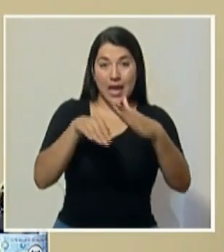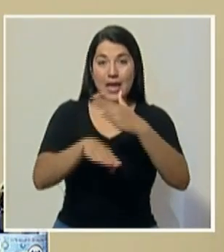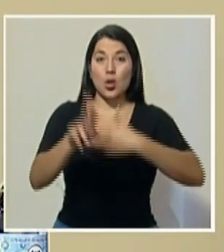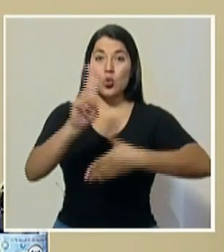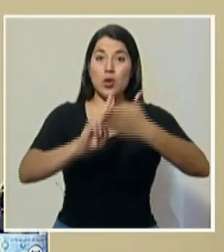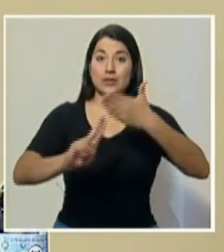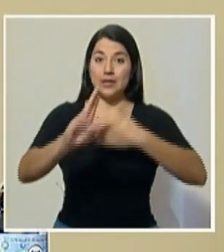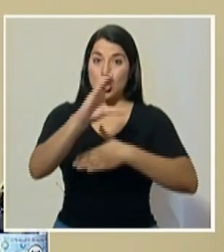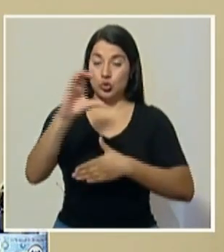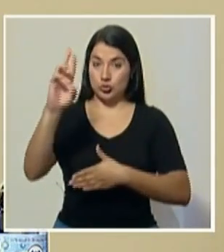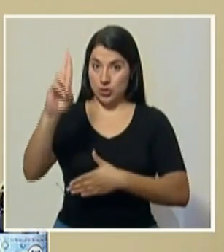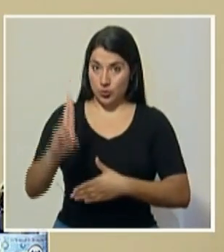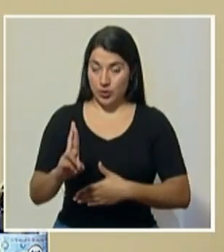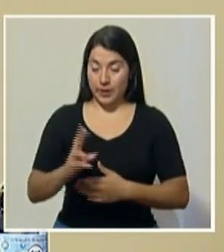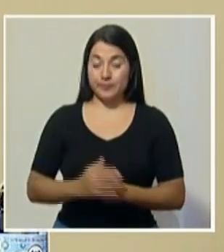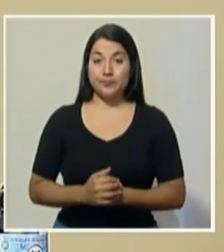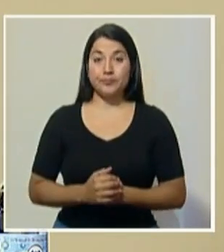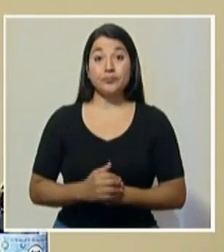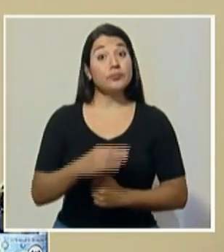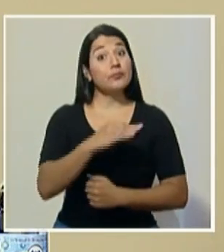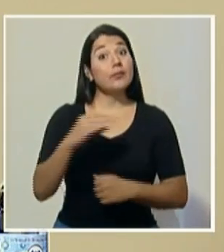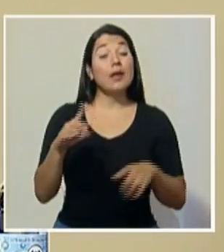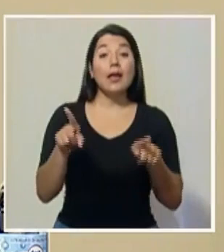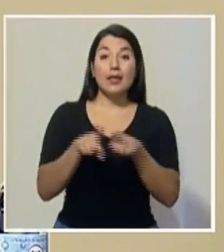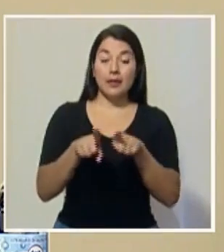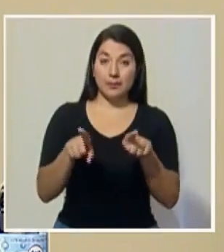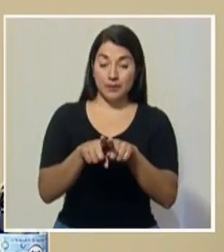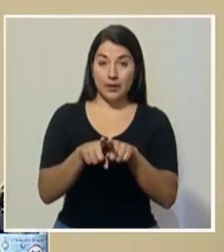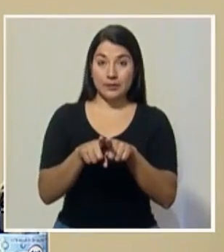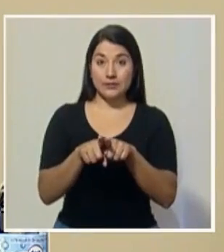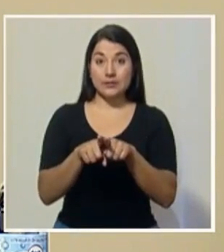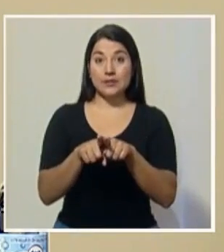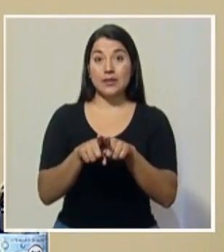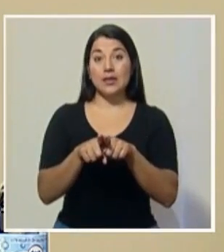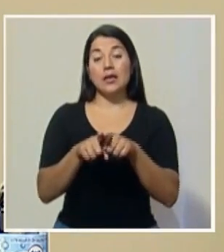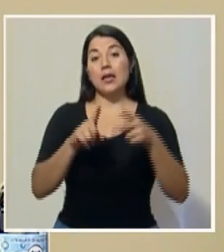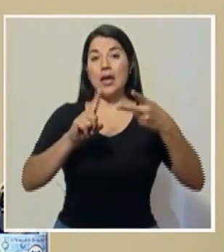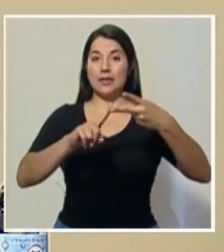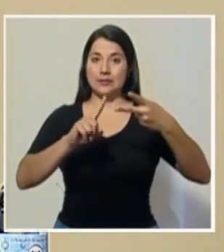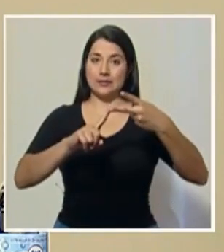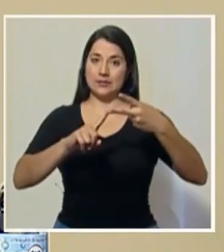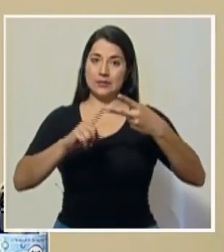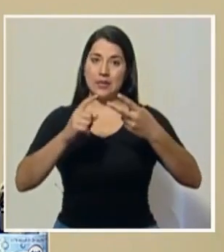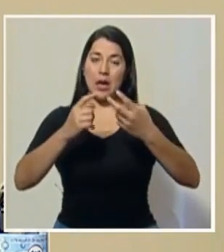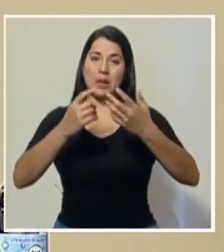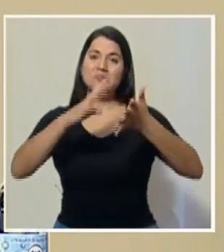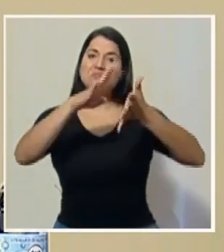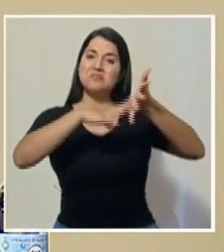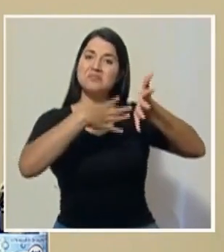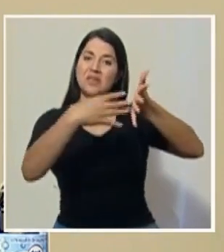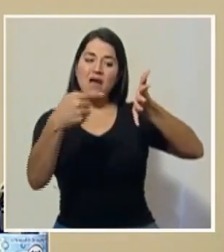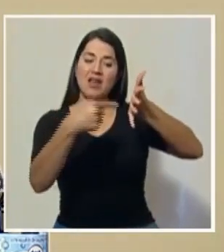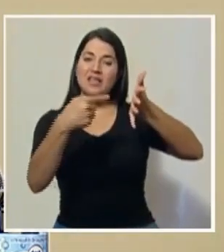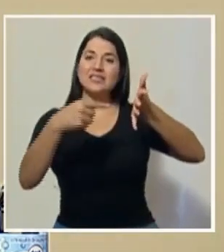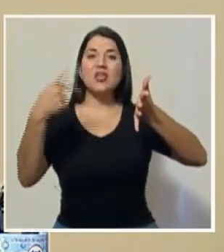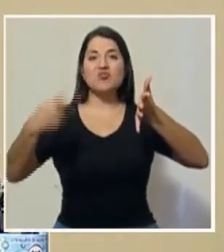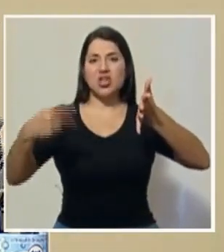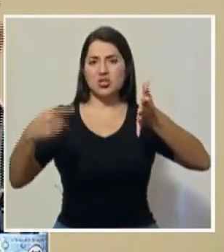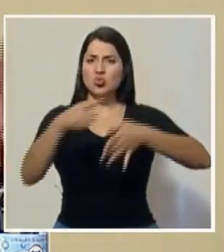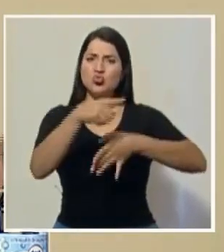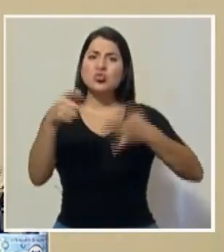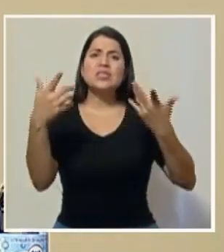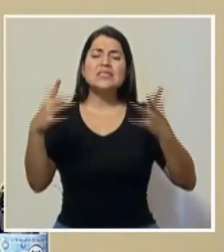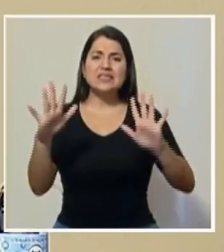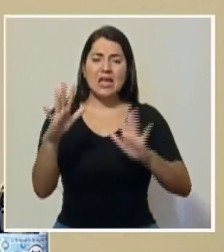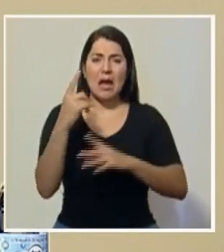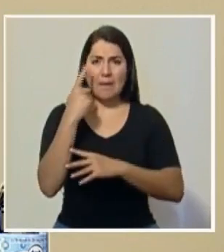de Costa Rica, y también obviamente de las matrices de riesgo, que ustedes ya conocen, son